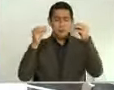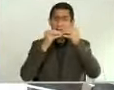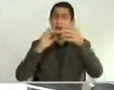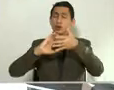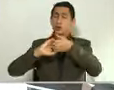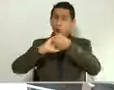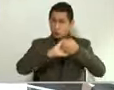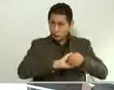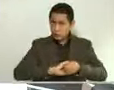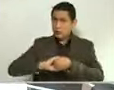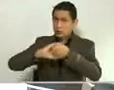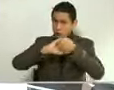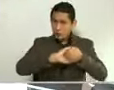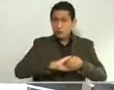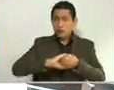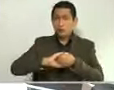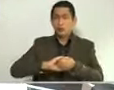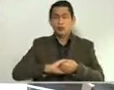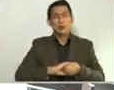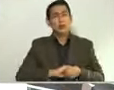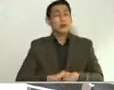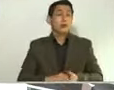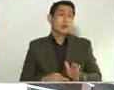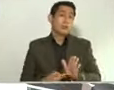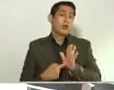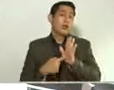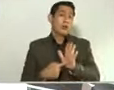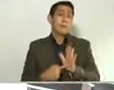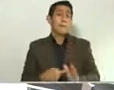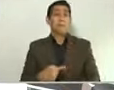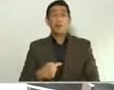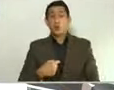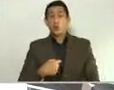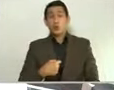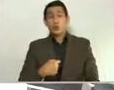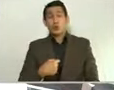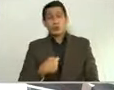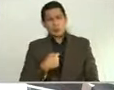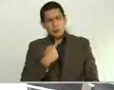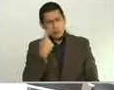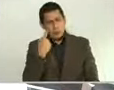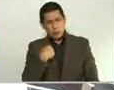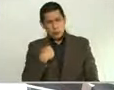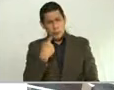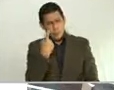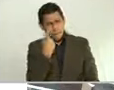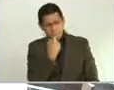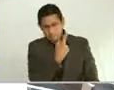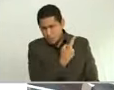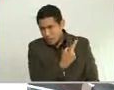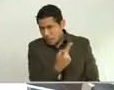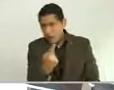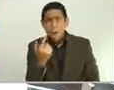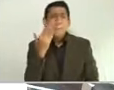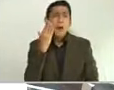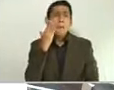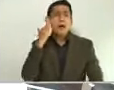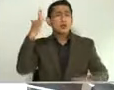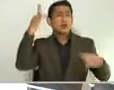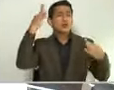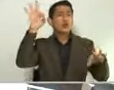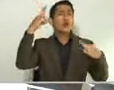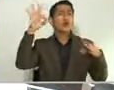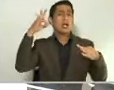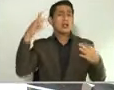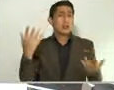Guayaquil como una madre, pero a veces una madre soltera, porque no cuenta ni siquiera con los recursos que tiene por derecho que